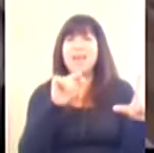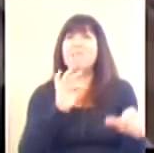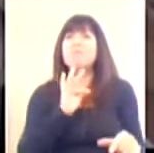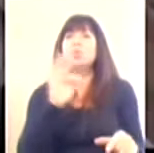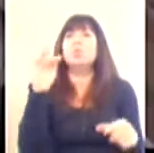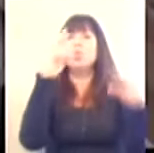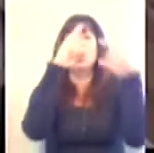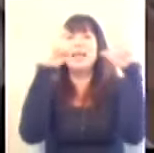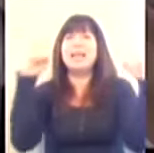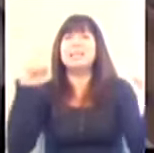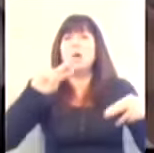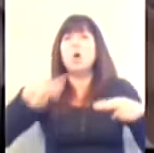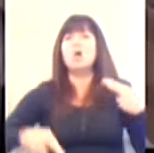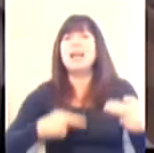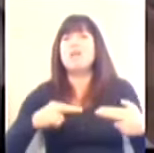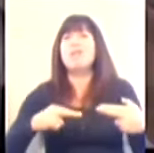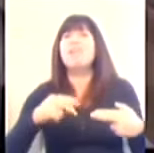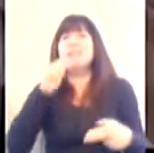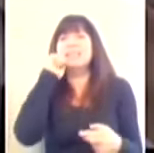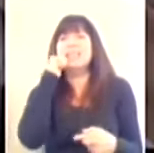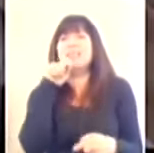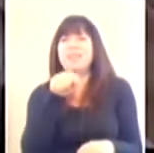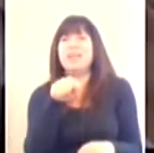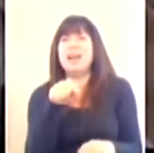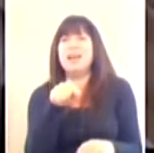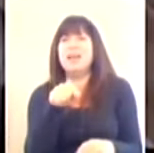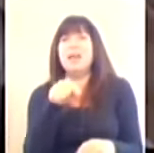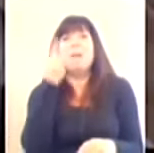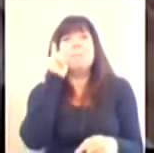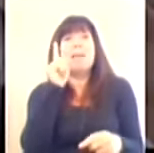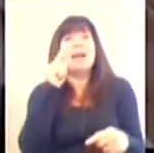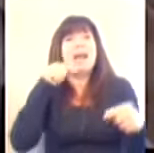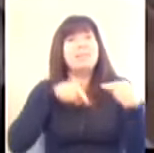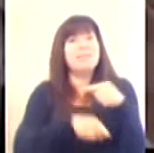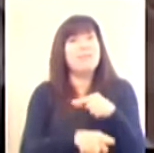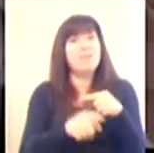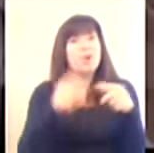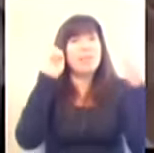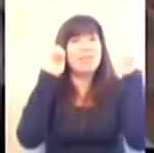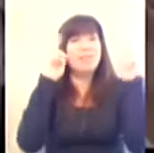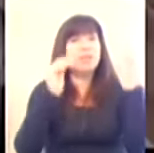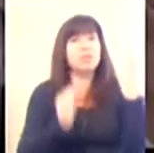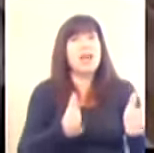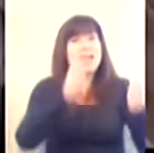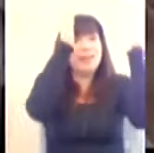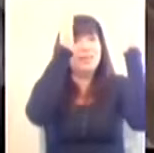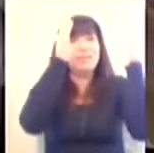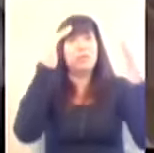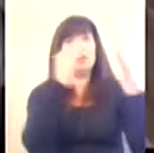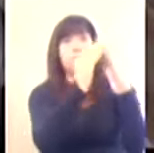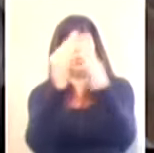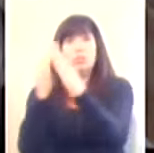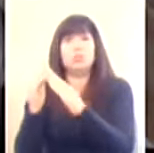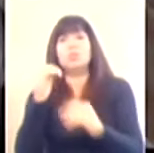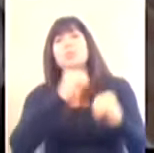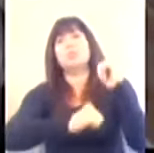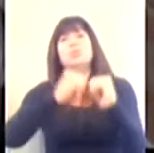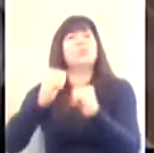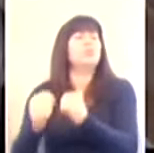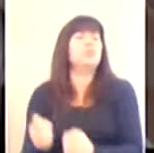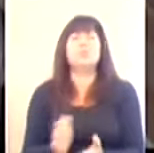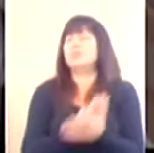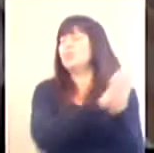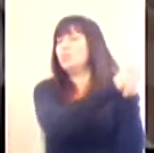eléctrico y renovable. Eso tiene implicaciones para el transporte, para los edificios, las viviendas y para la industria.